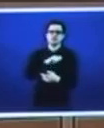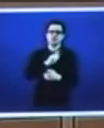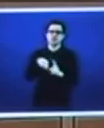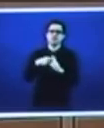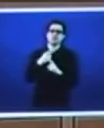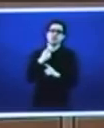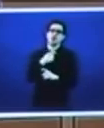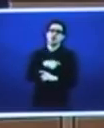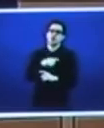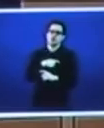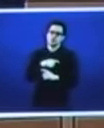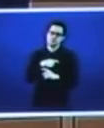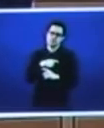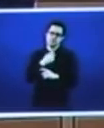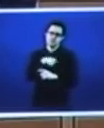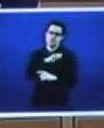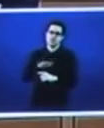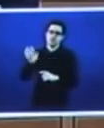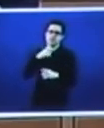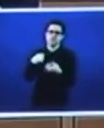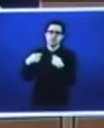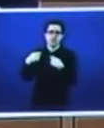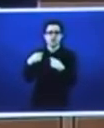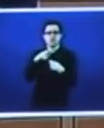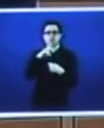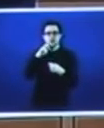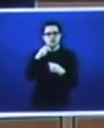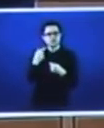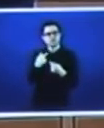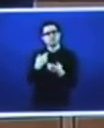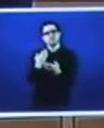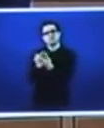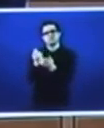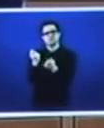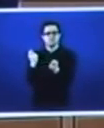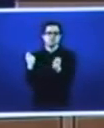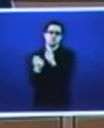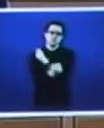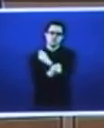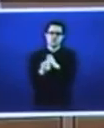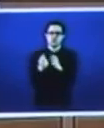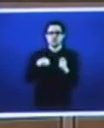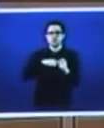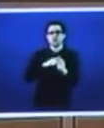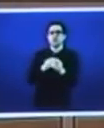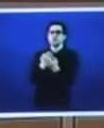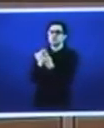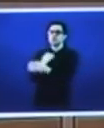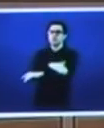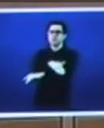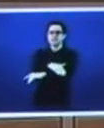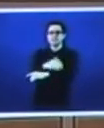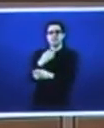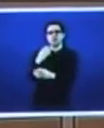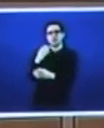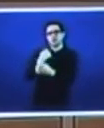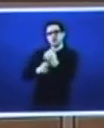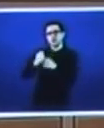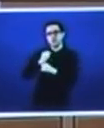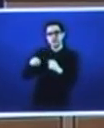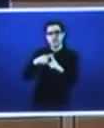produtos financeiros. Tamén insistimos, este goberno, o único goberno, ante o Ministerio de Economía e ante o Comisario